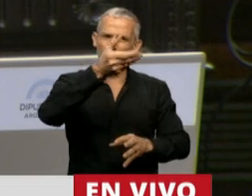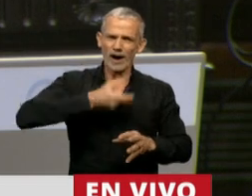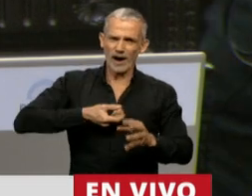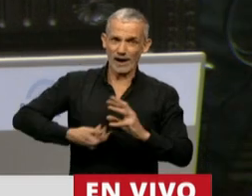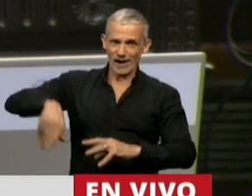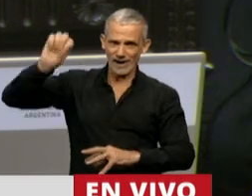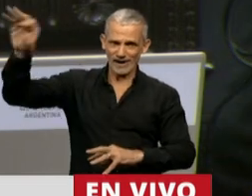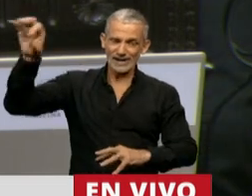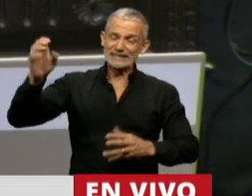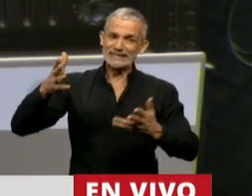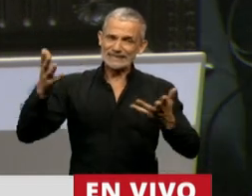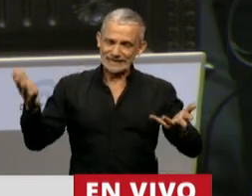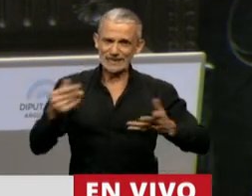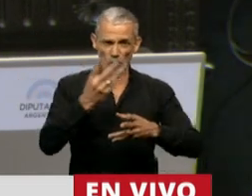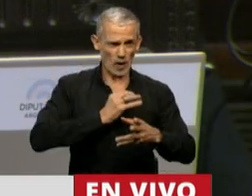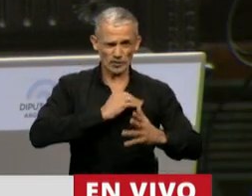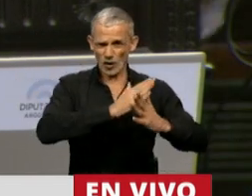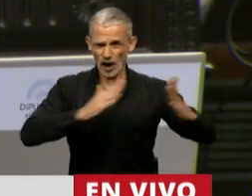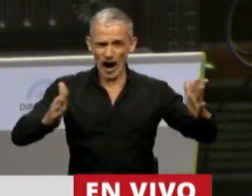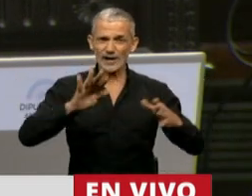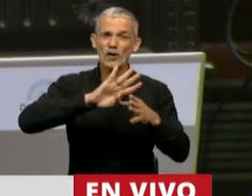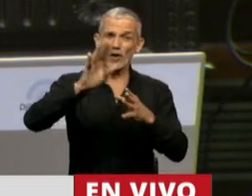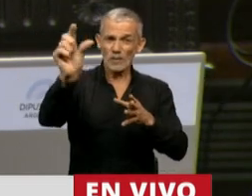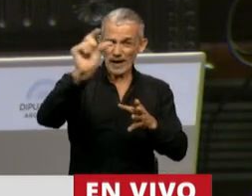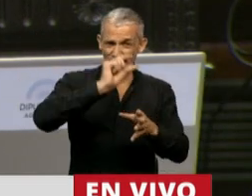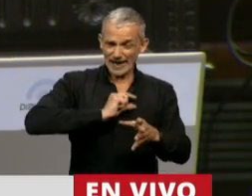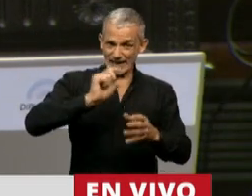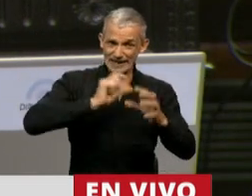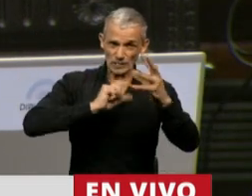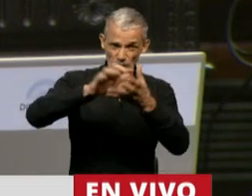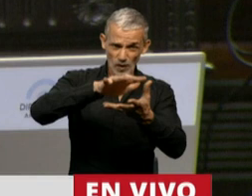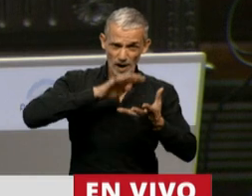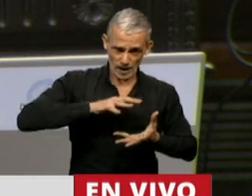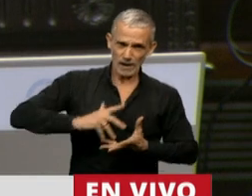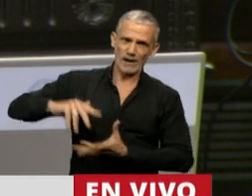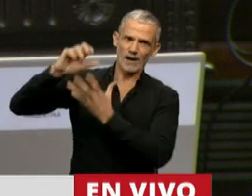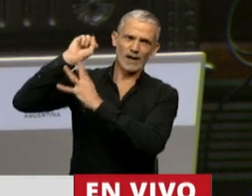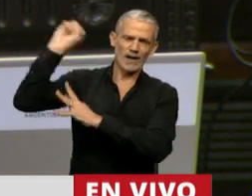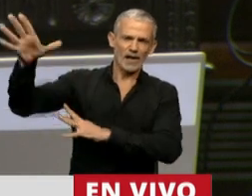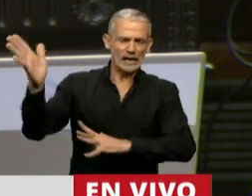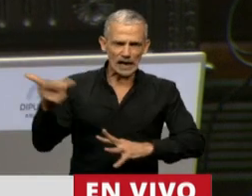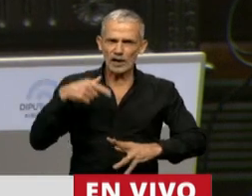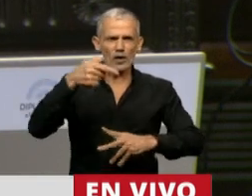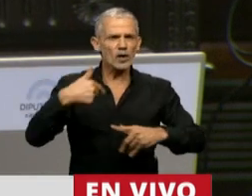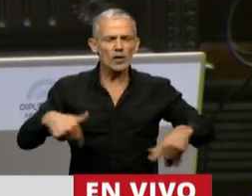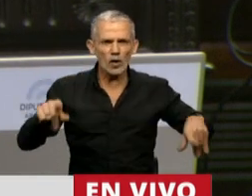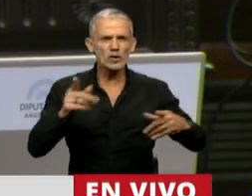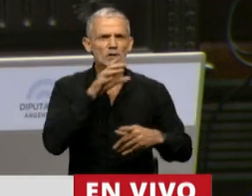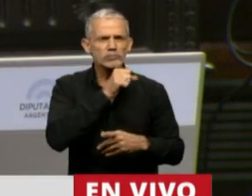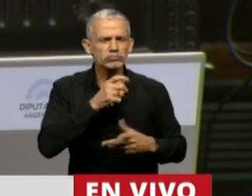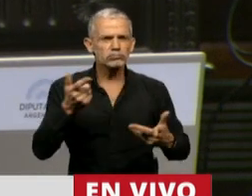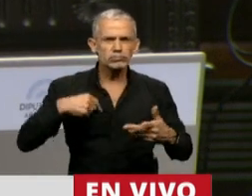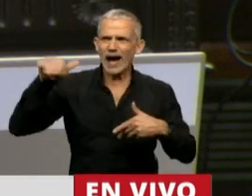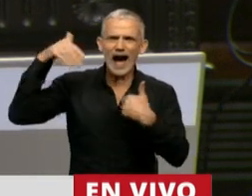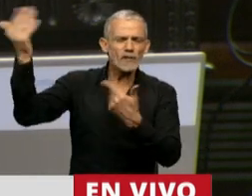Argentina Durante los últimos 4at años y me parece que estas cosas hay que decirlas ese dinero no tiene que estar